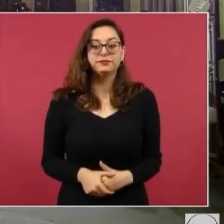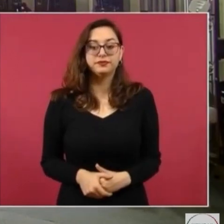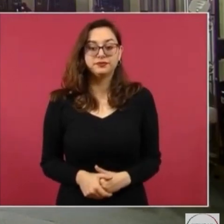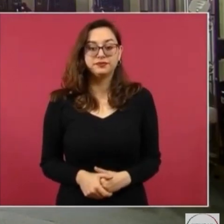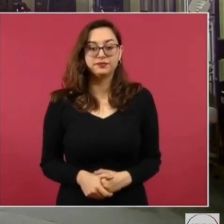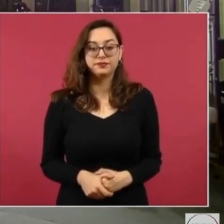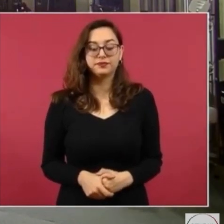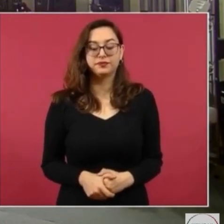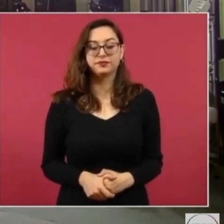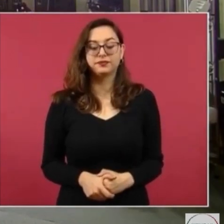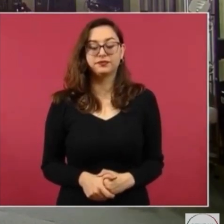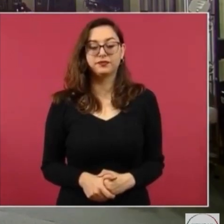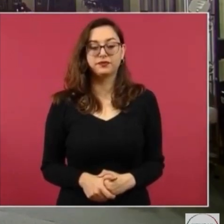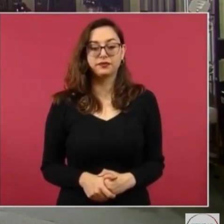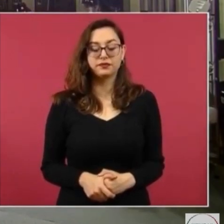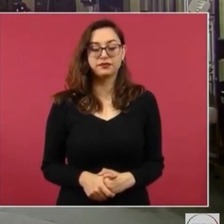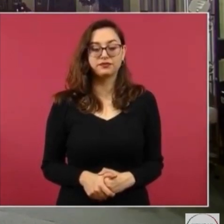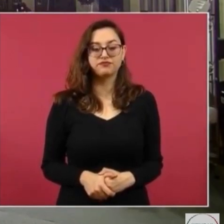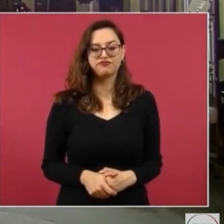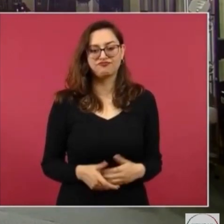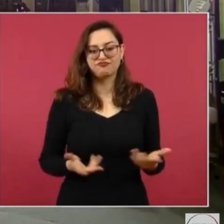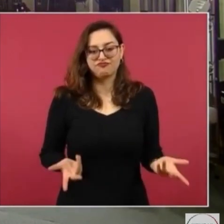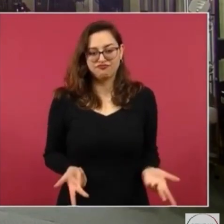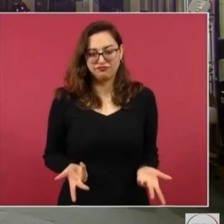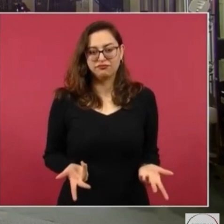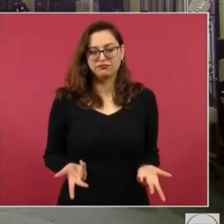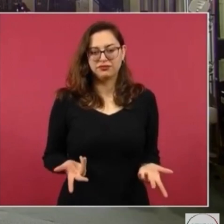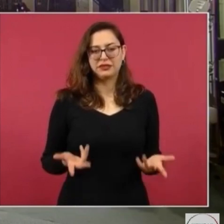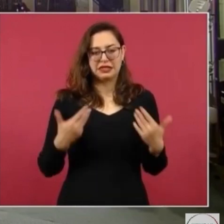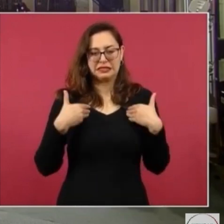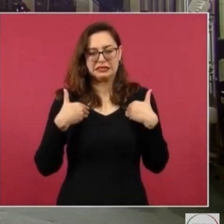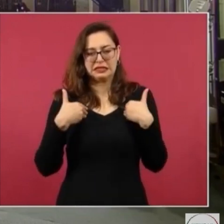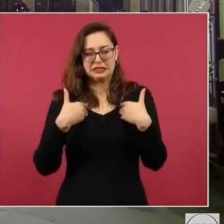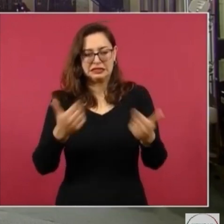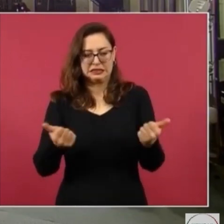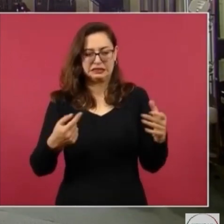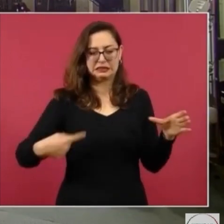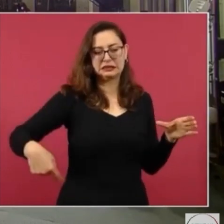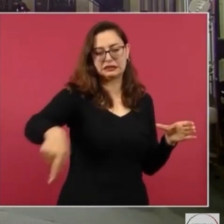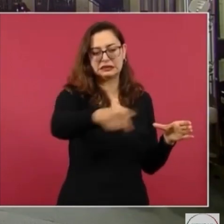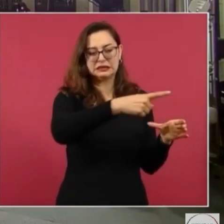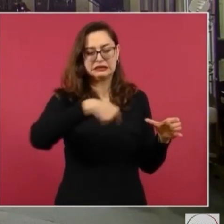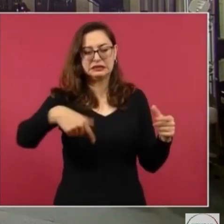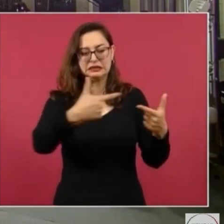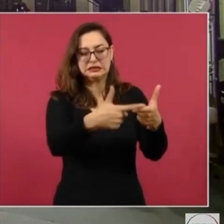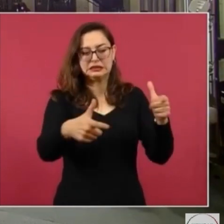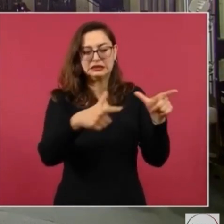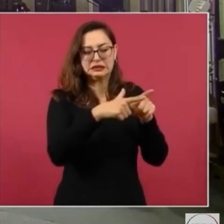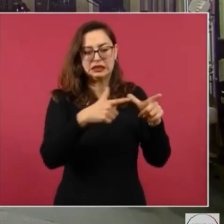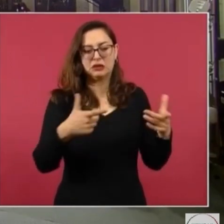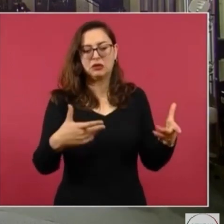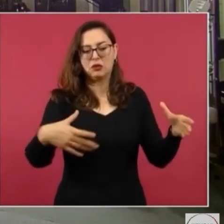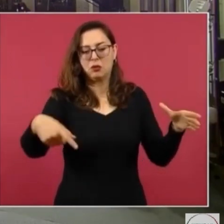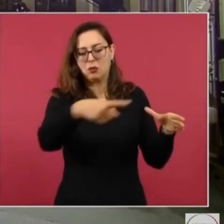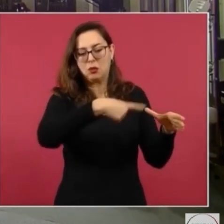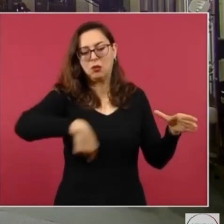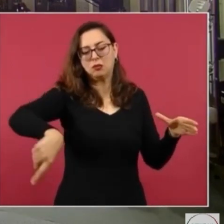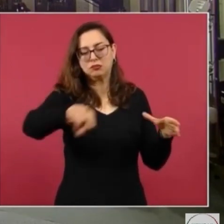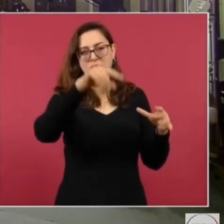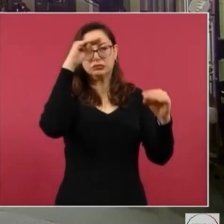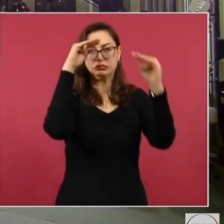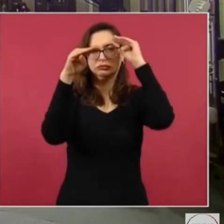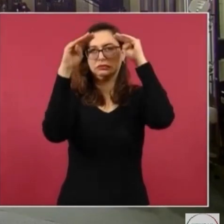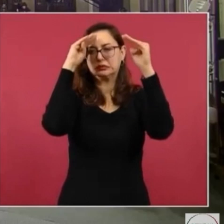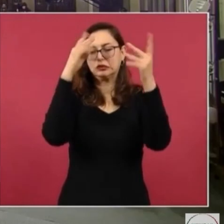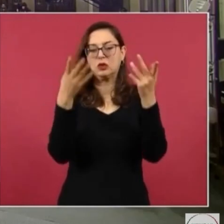A Sheridan, para darnos una idea, independientemente si da clases o no da clases,